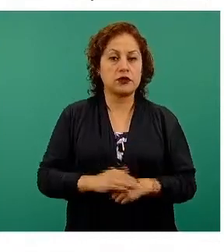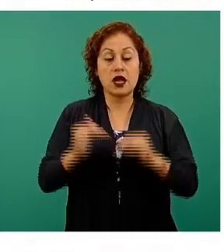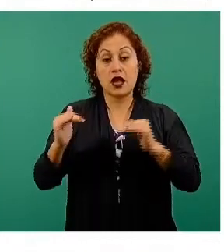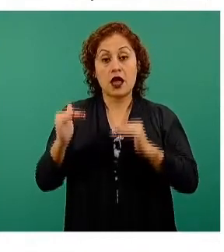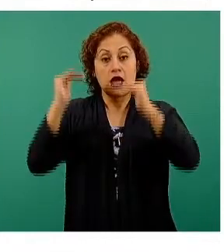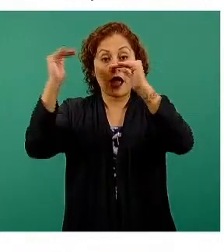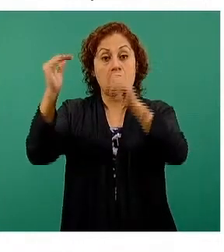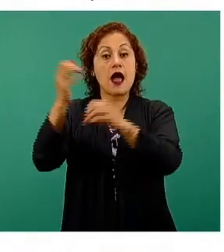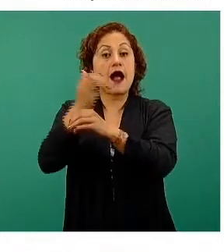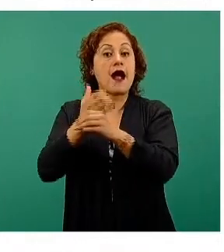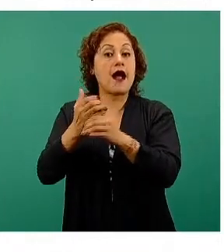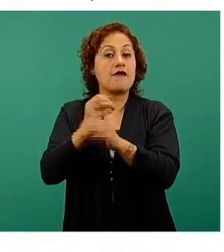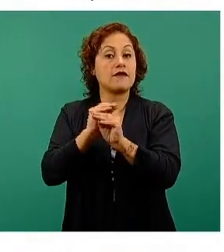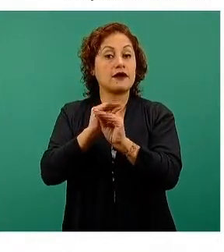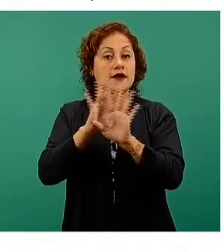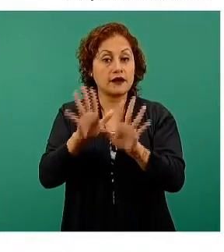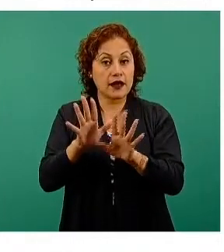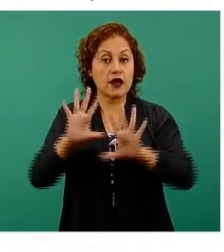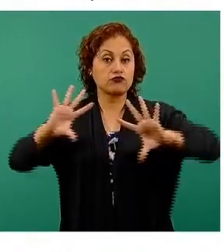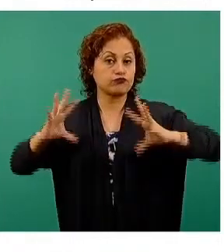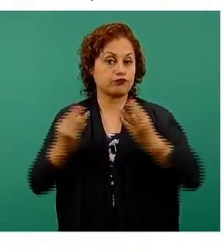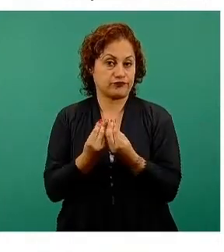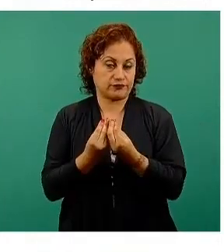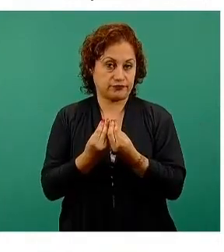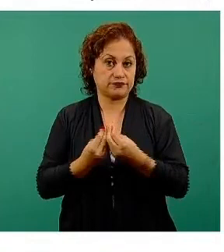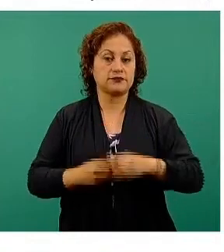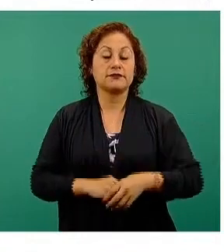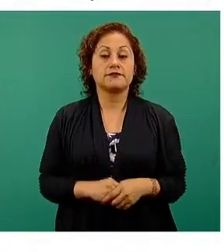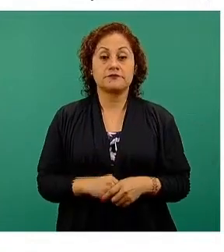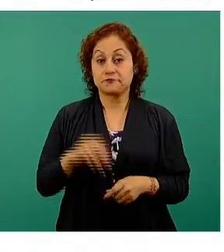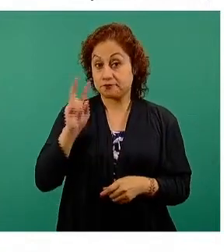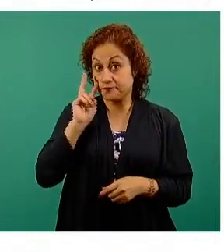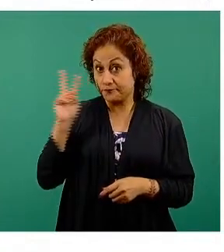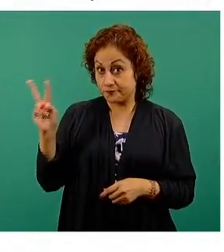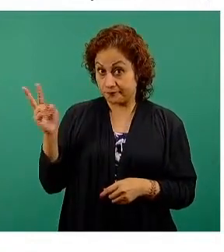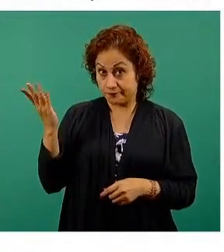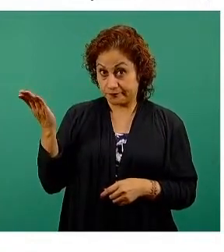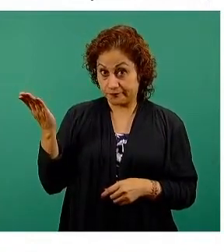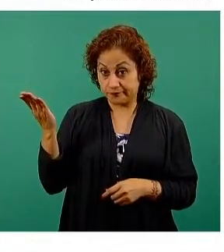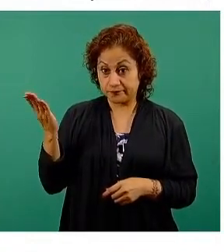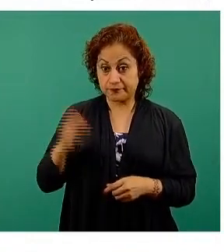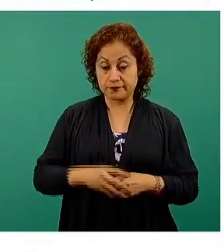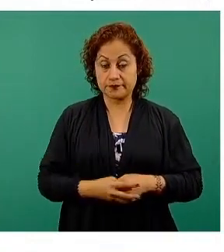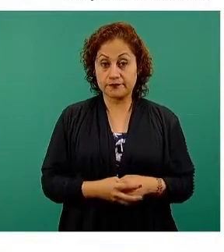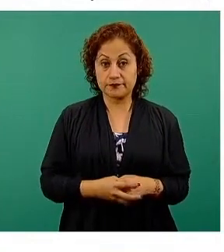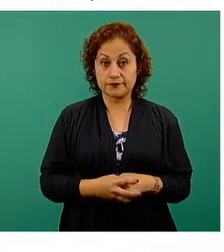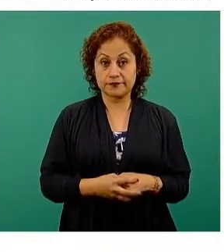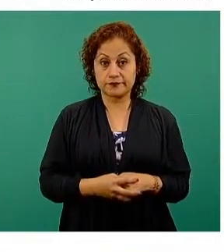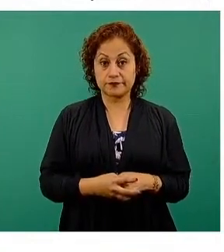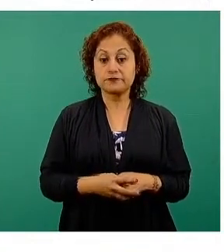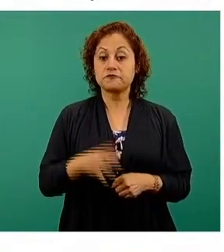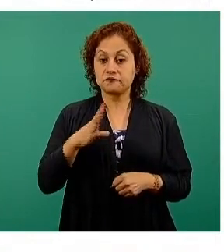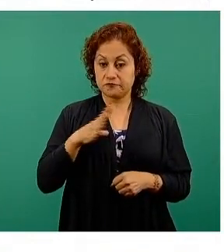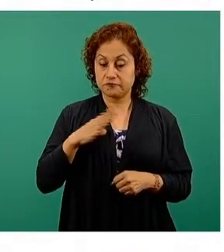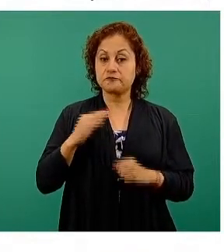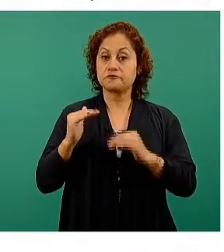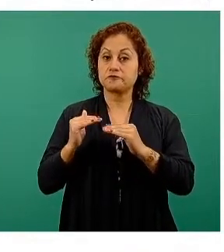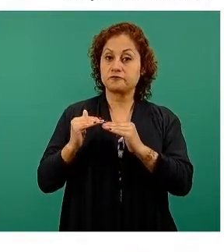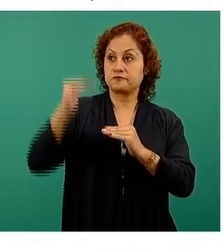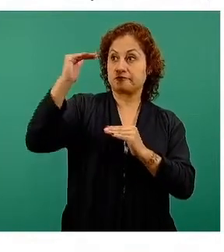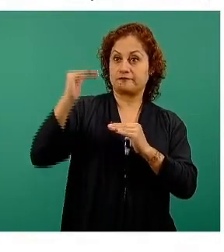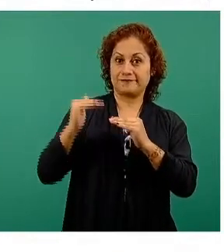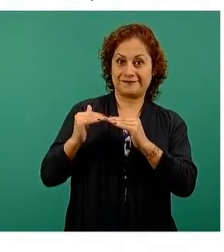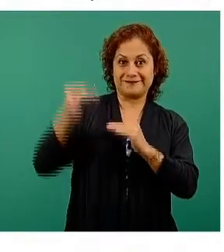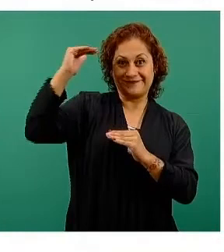claro es la suma de ambas. Y como pueden ver, también se ve claramente los 2 picos, especialmente